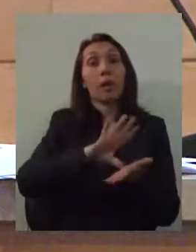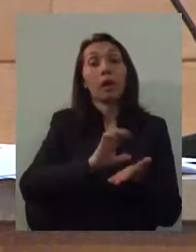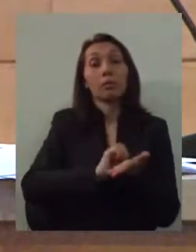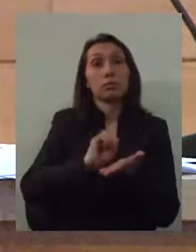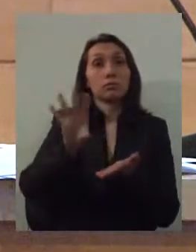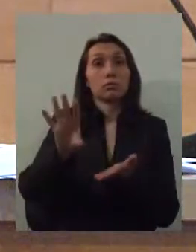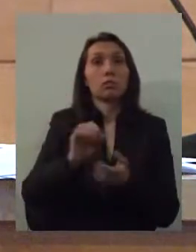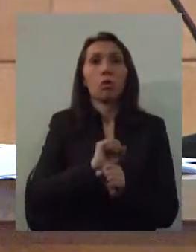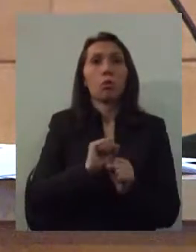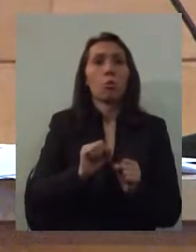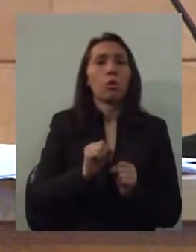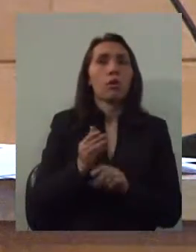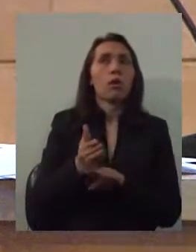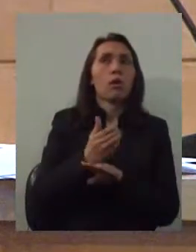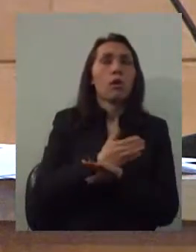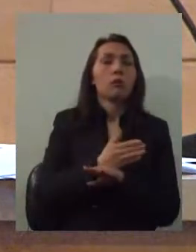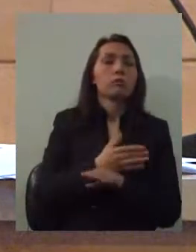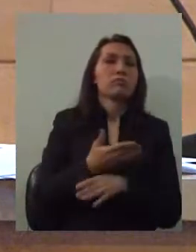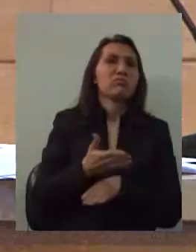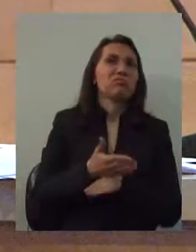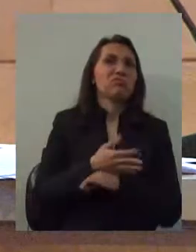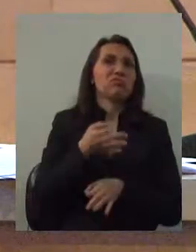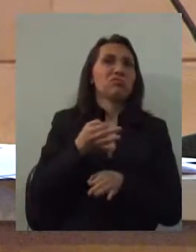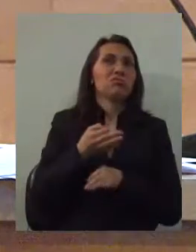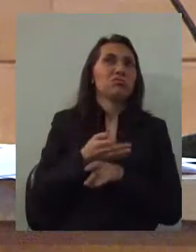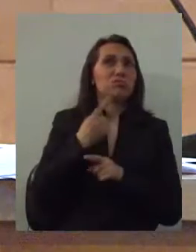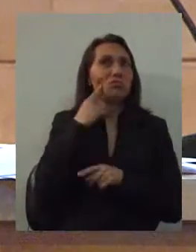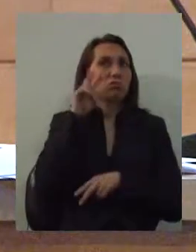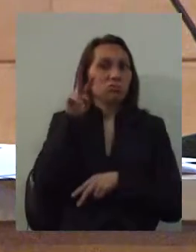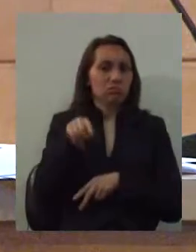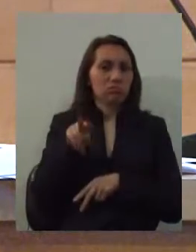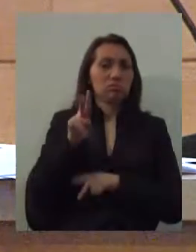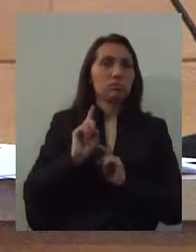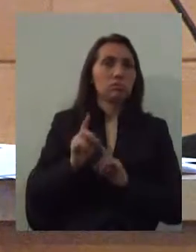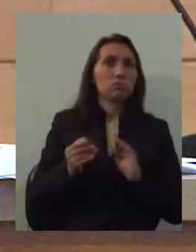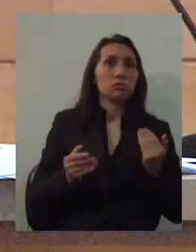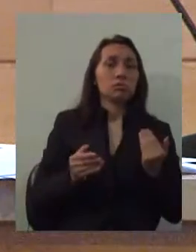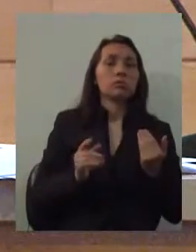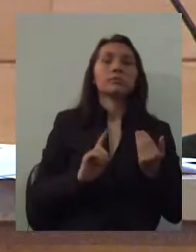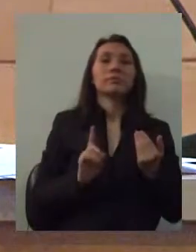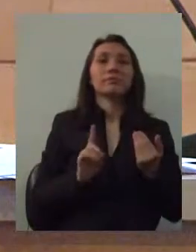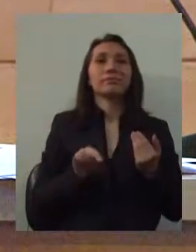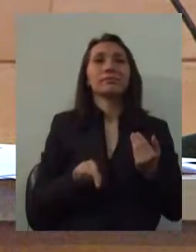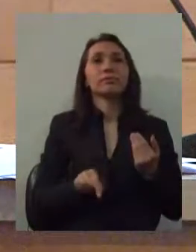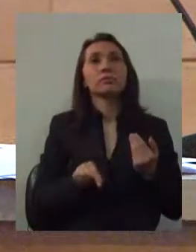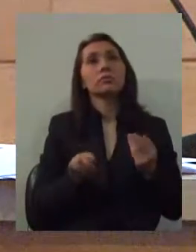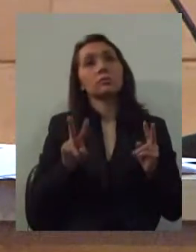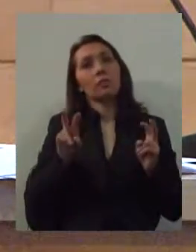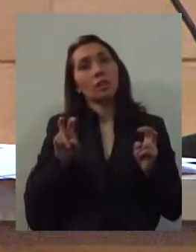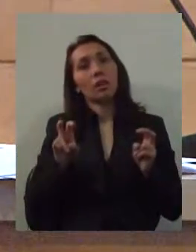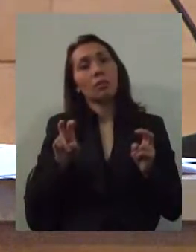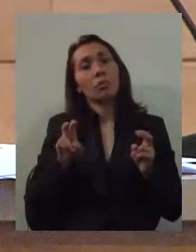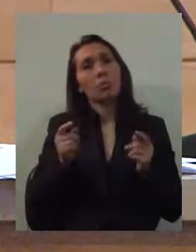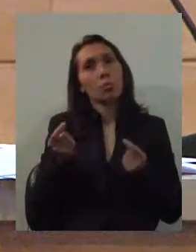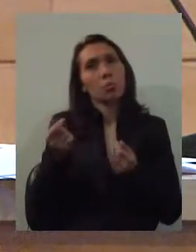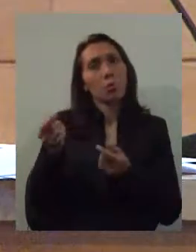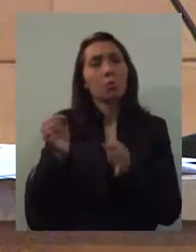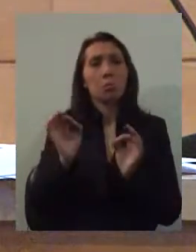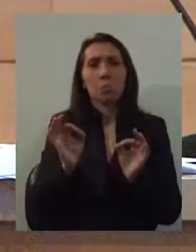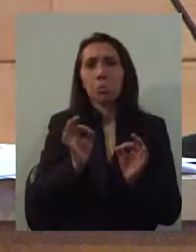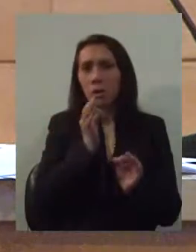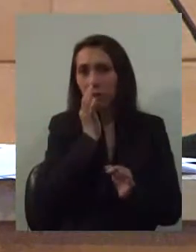uno no puede llegar prejuiciado, evidentemente, a un caso, pero en términos comunes y